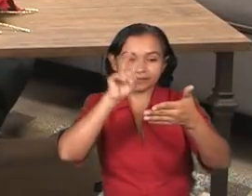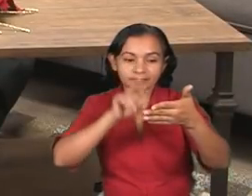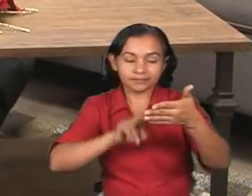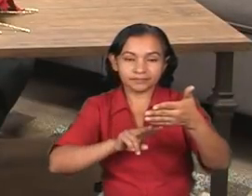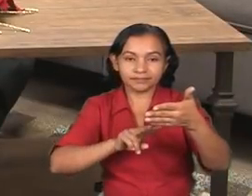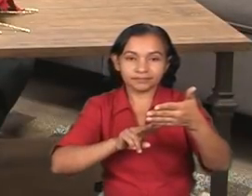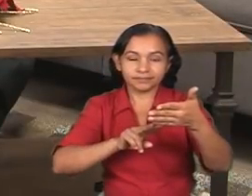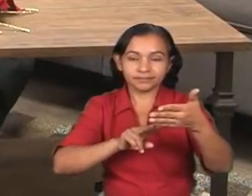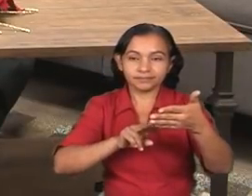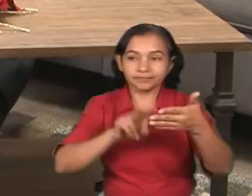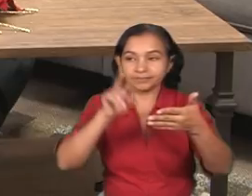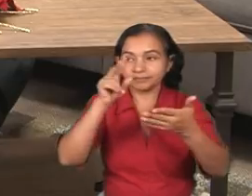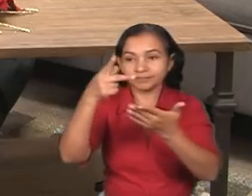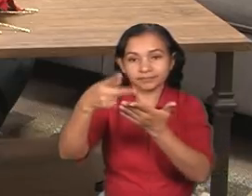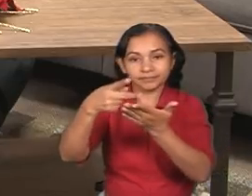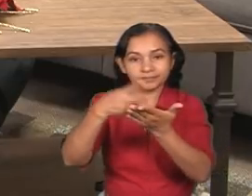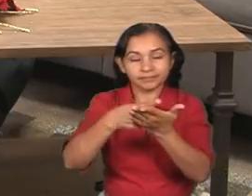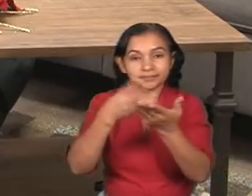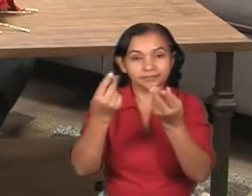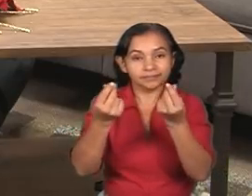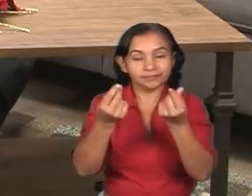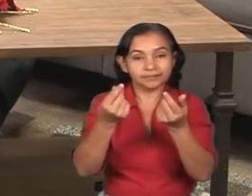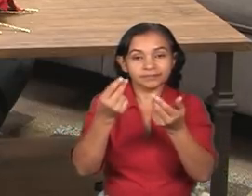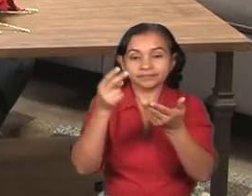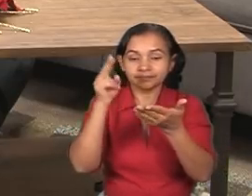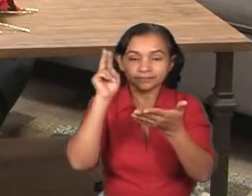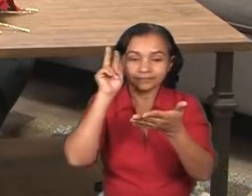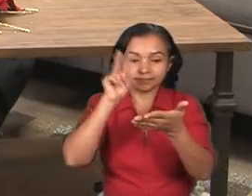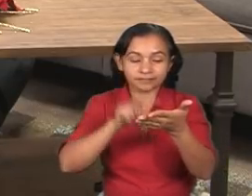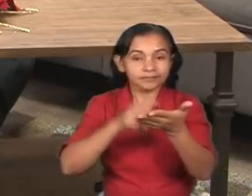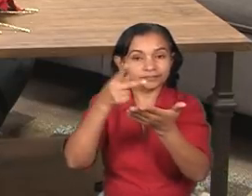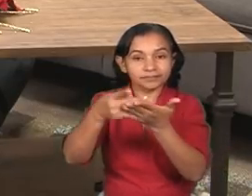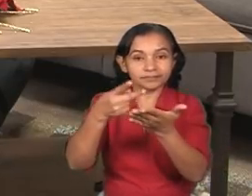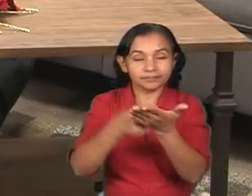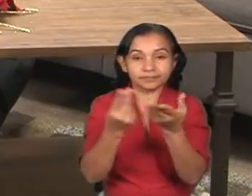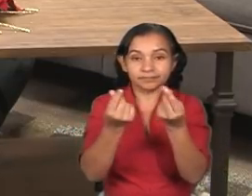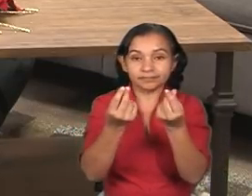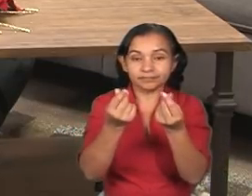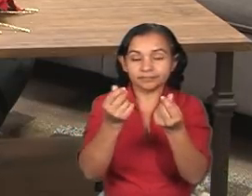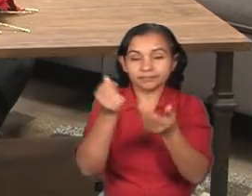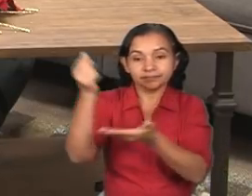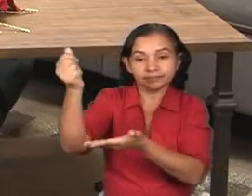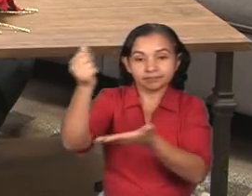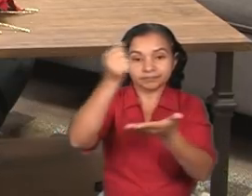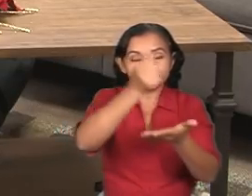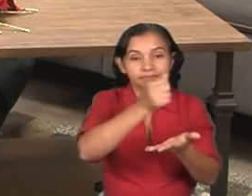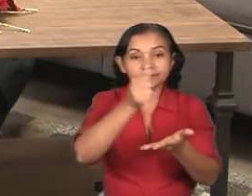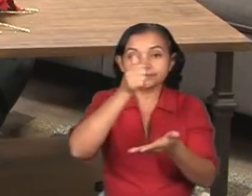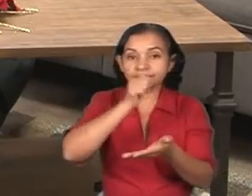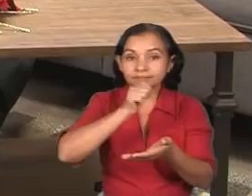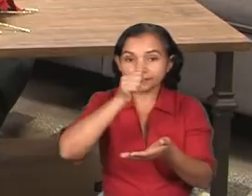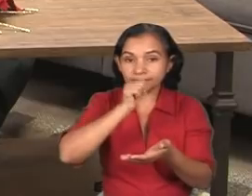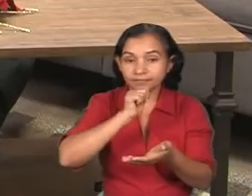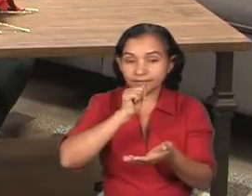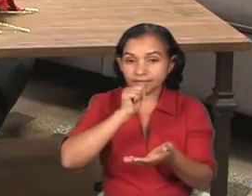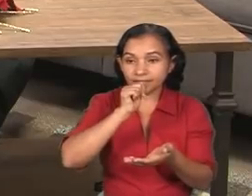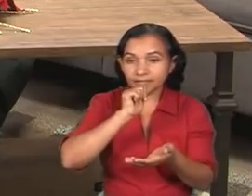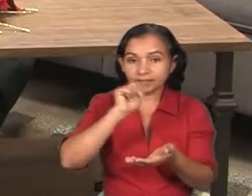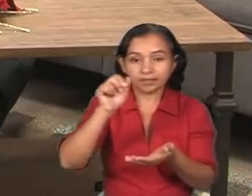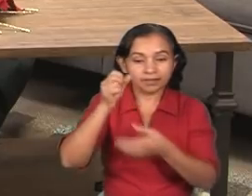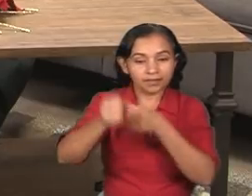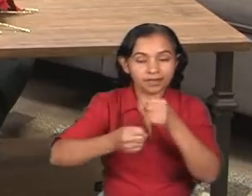¿no?, los presupuestos, están las estadísticas, ¿no?, cuando uno ve los montos ejecutados en materia de agua potable en otros